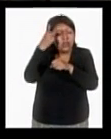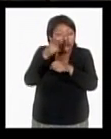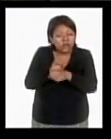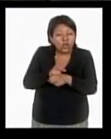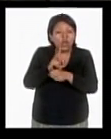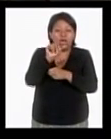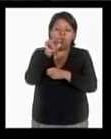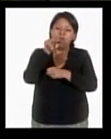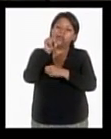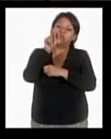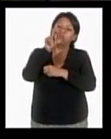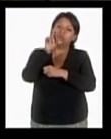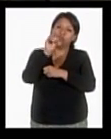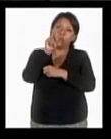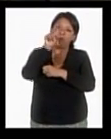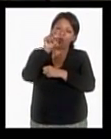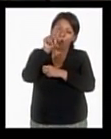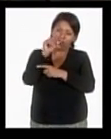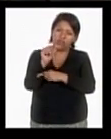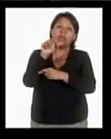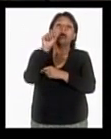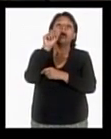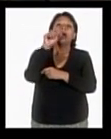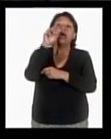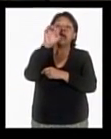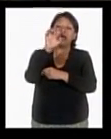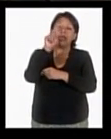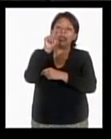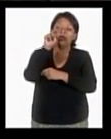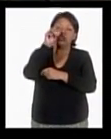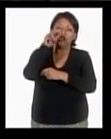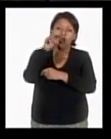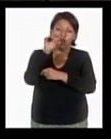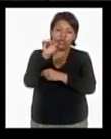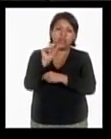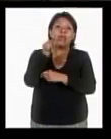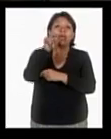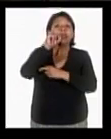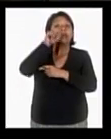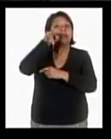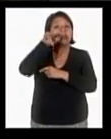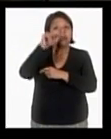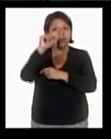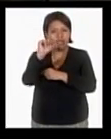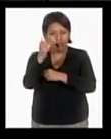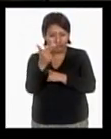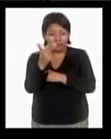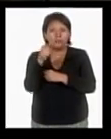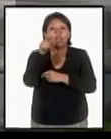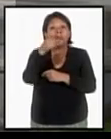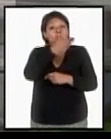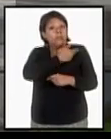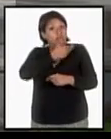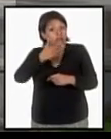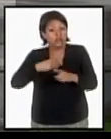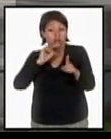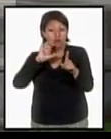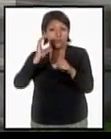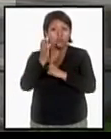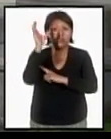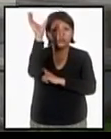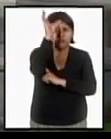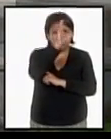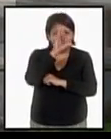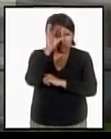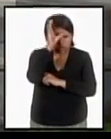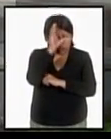Antropología y Etnología Social del INAH, y es ni más ni menos que presidenta del Comité Científico de